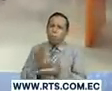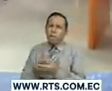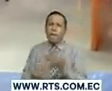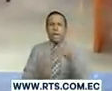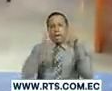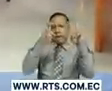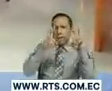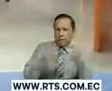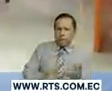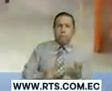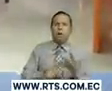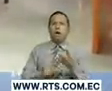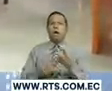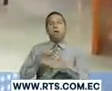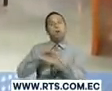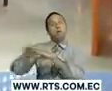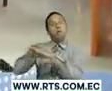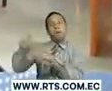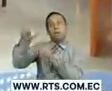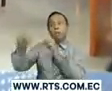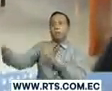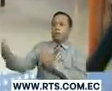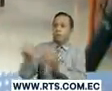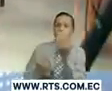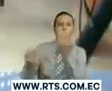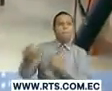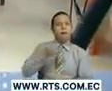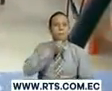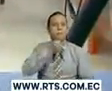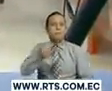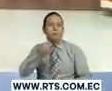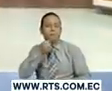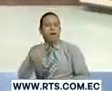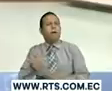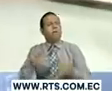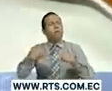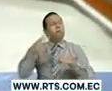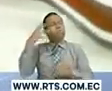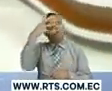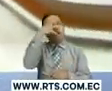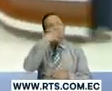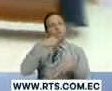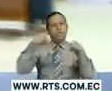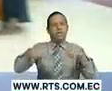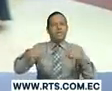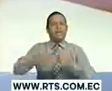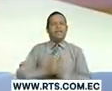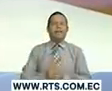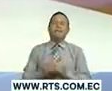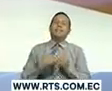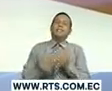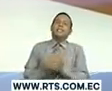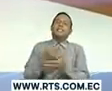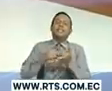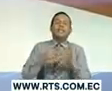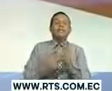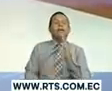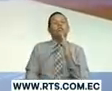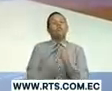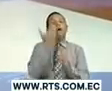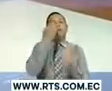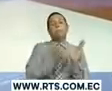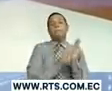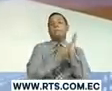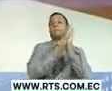tenemos invitados, o sea, todo hace un programa en sí, que es la nueva propuesta para nuestros televidentes,